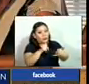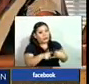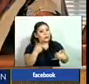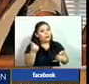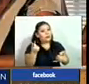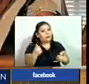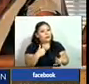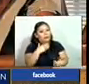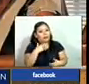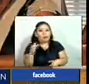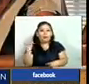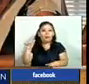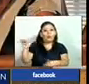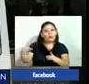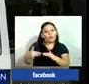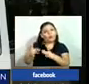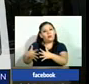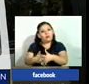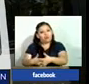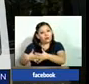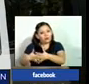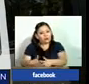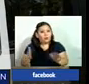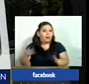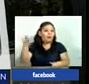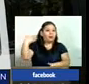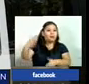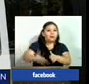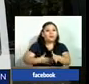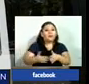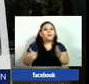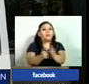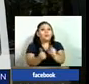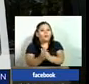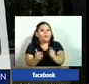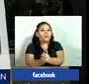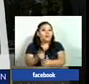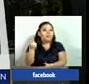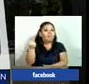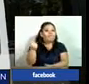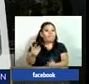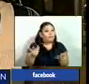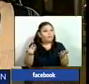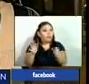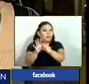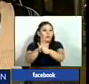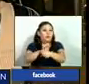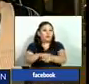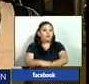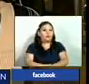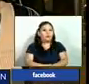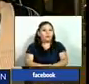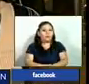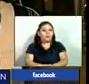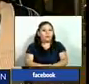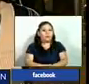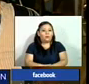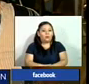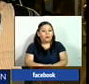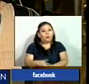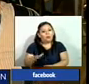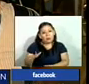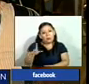económicos que ella misma enfrenta en Estados Unidos desde que comenzó la crisis económica derivada de la pandemia No más hemos estado